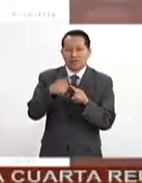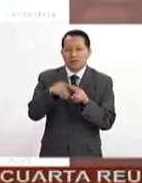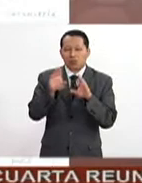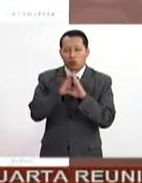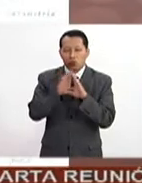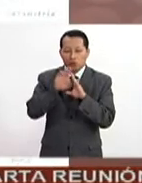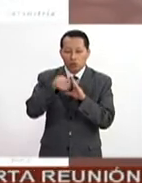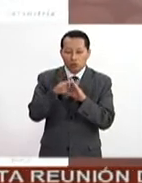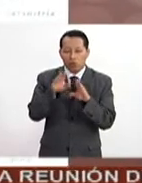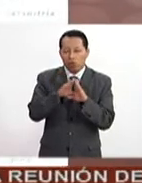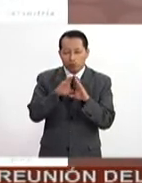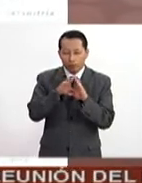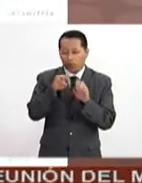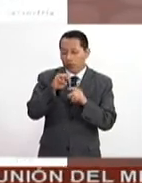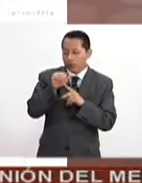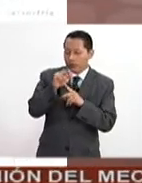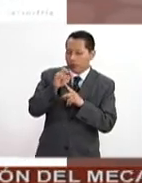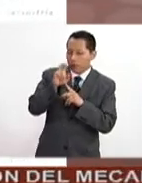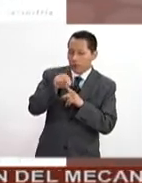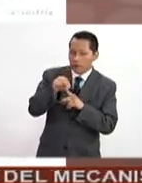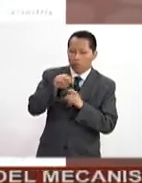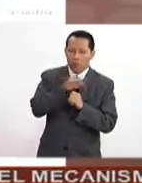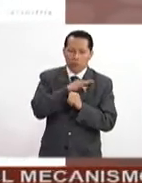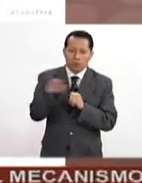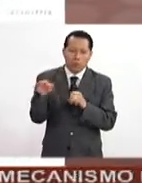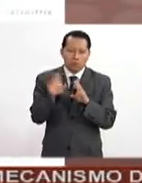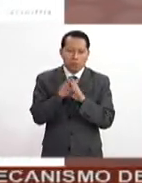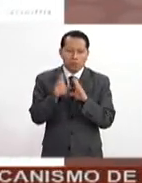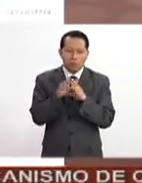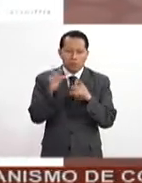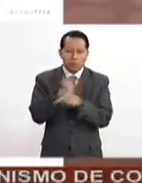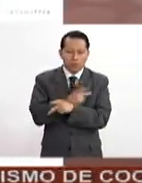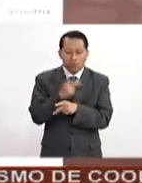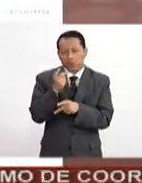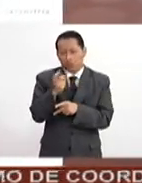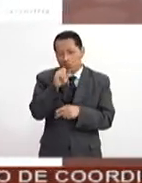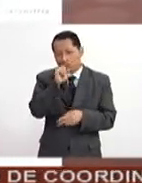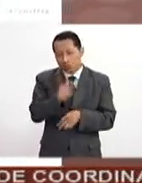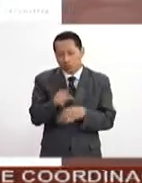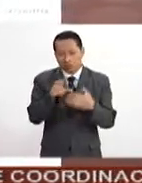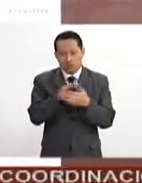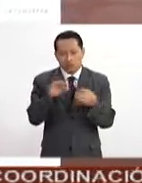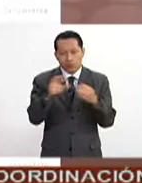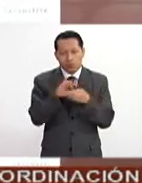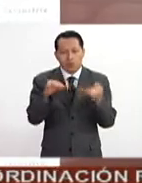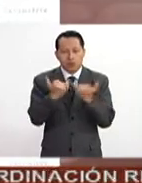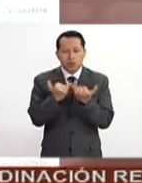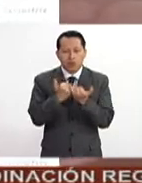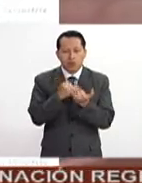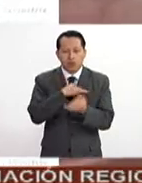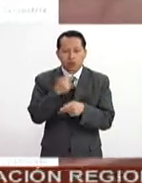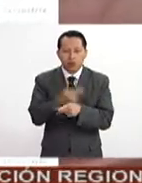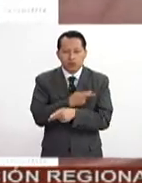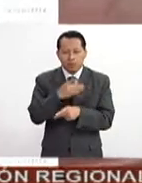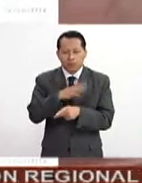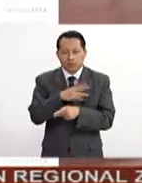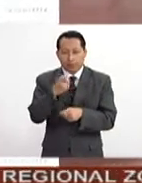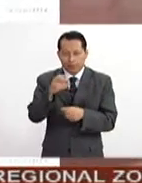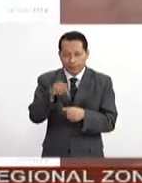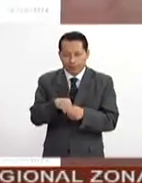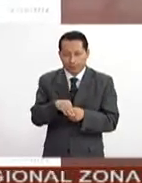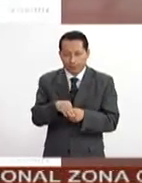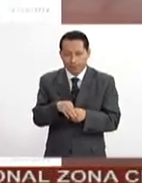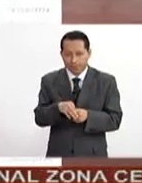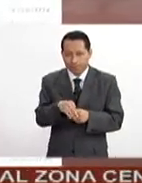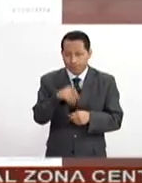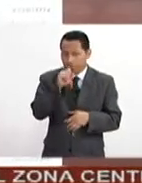la mediana de Macron terminó sucediendo, lo que pasó en esta elección.